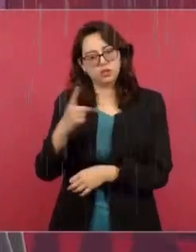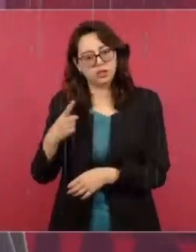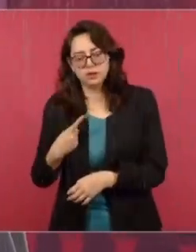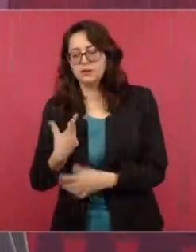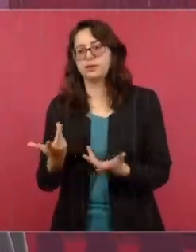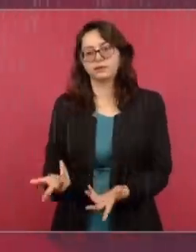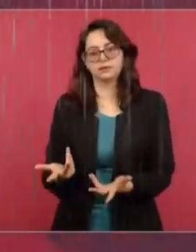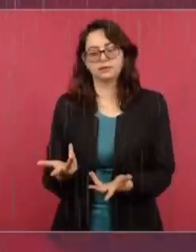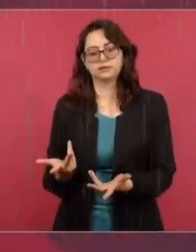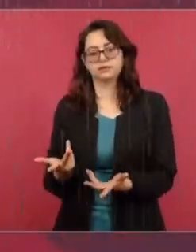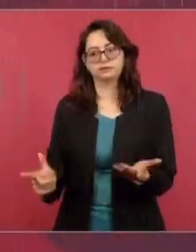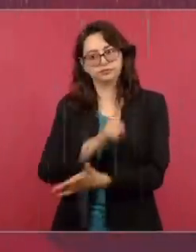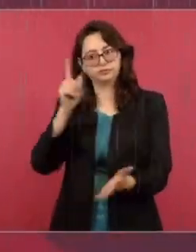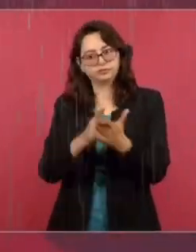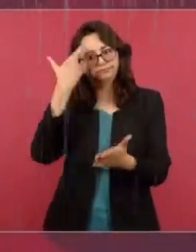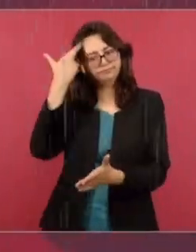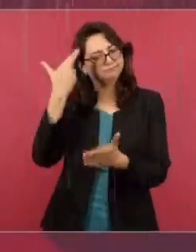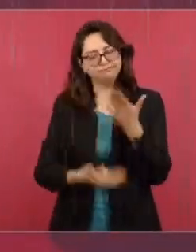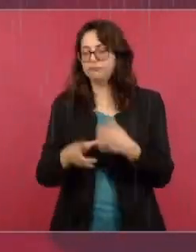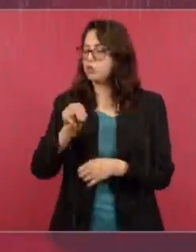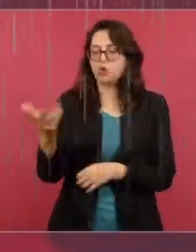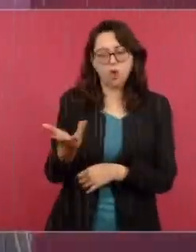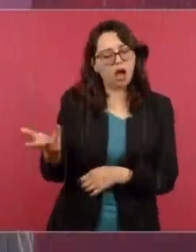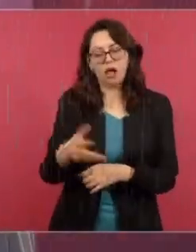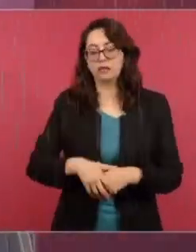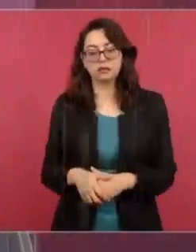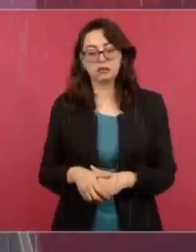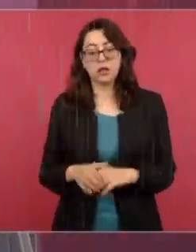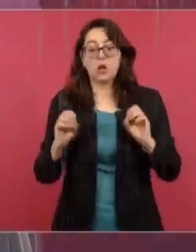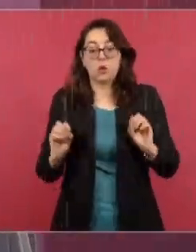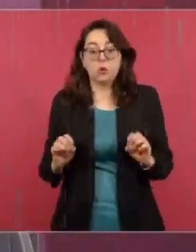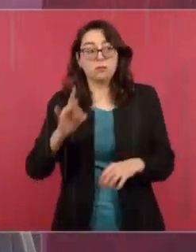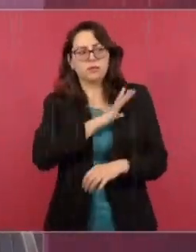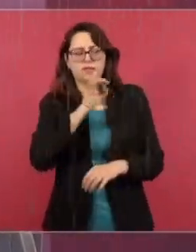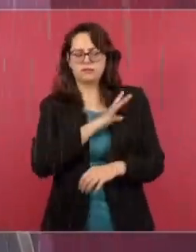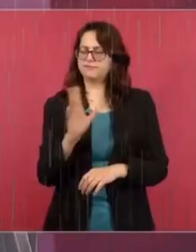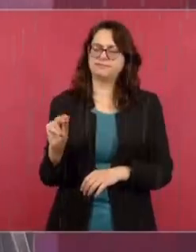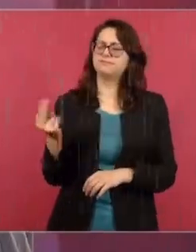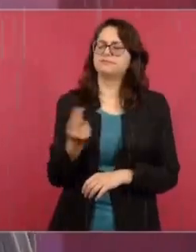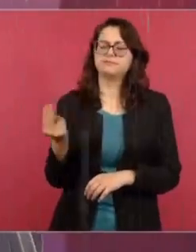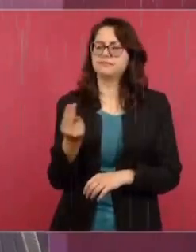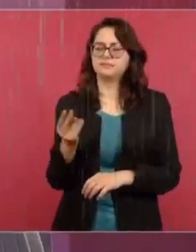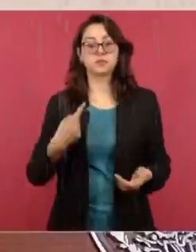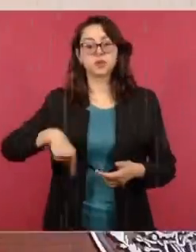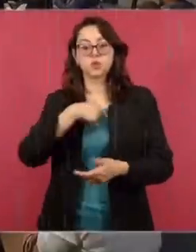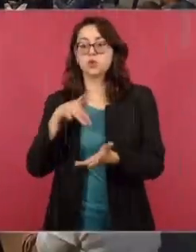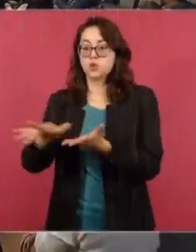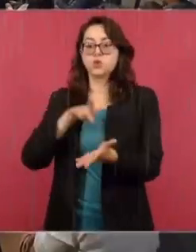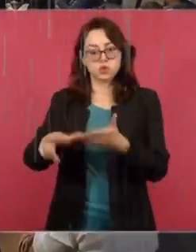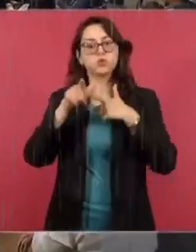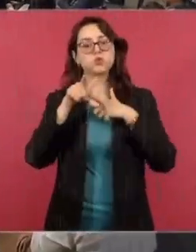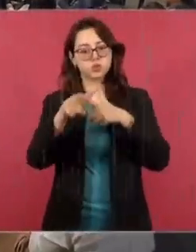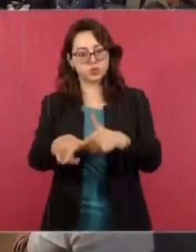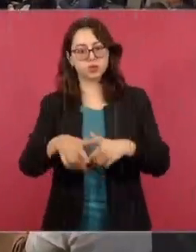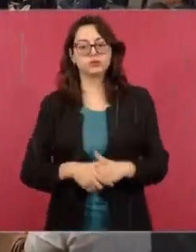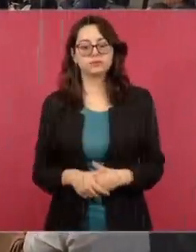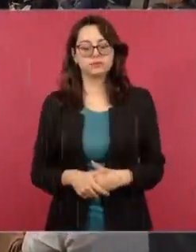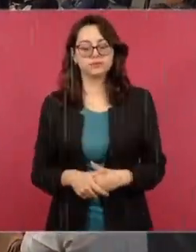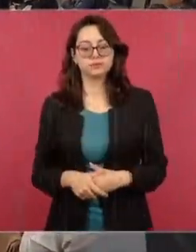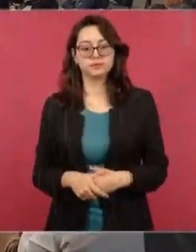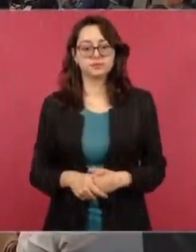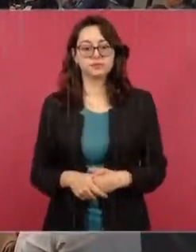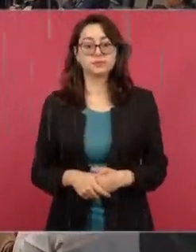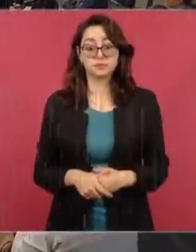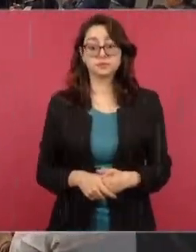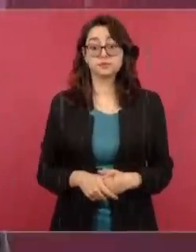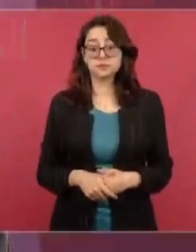actos ilegales, que no se dejen someter, que no los enganchen. También estos delincuentes, que